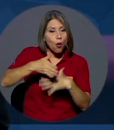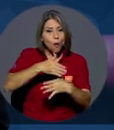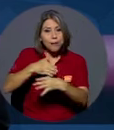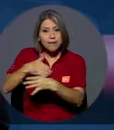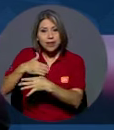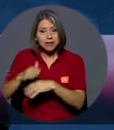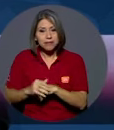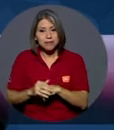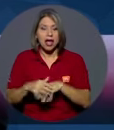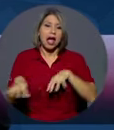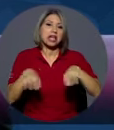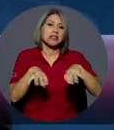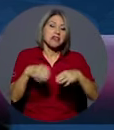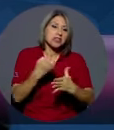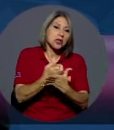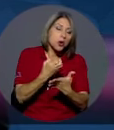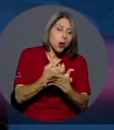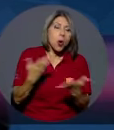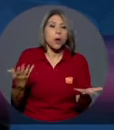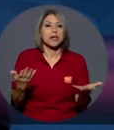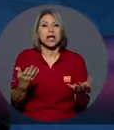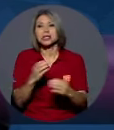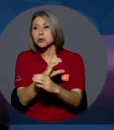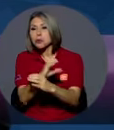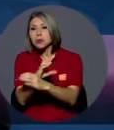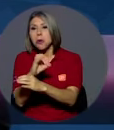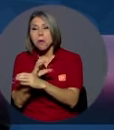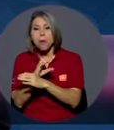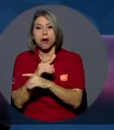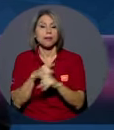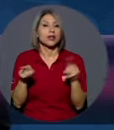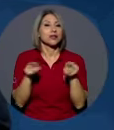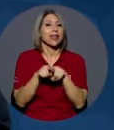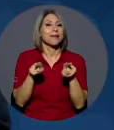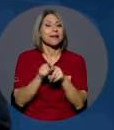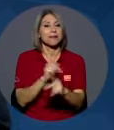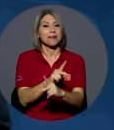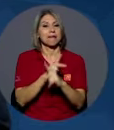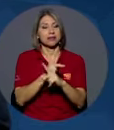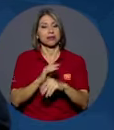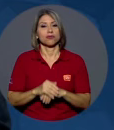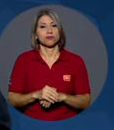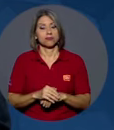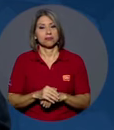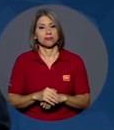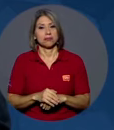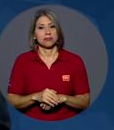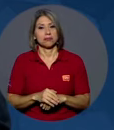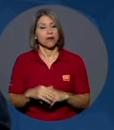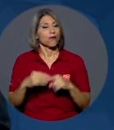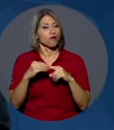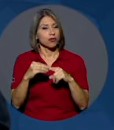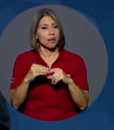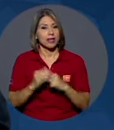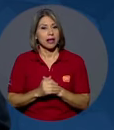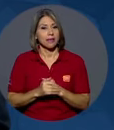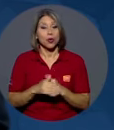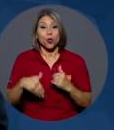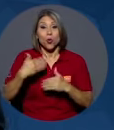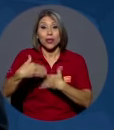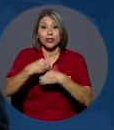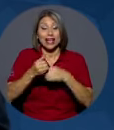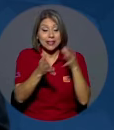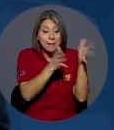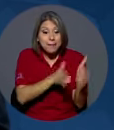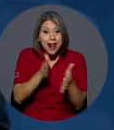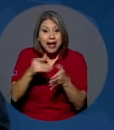convivir, las actividades económicas, la conservación, pero también el tema de la prevención. fundamental. Y en los planes